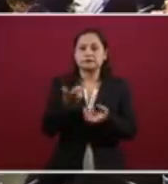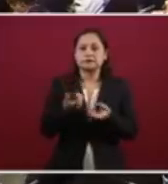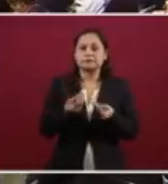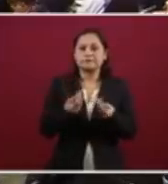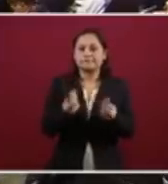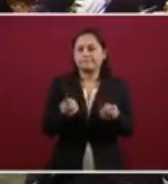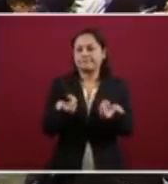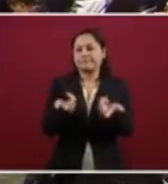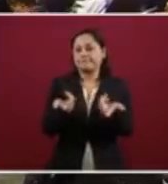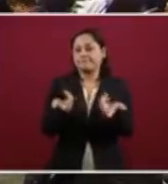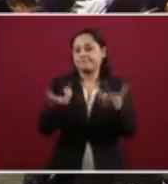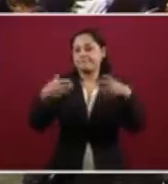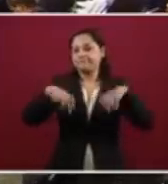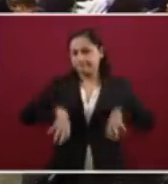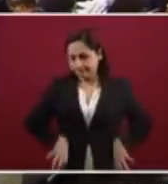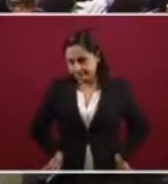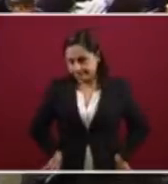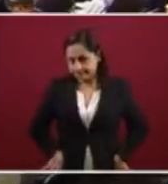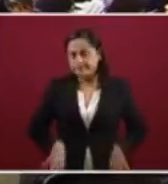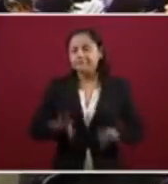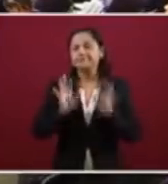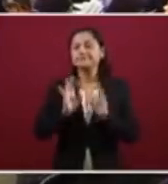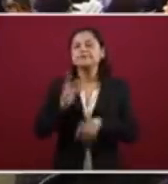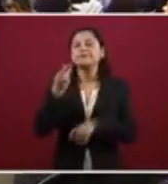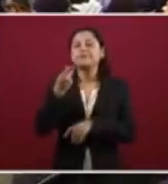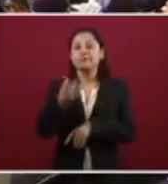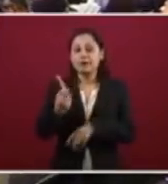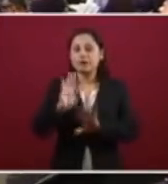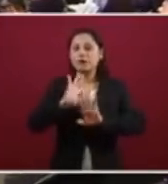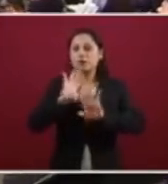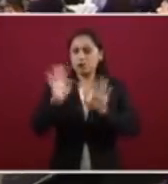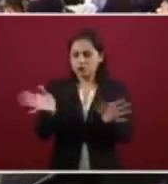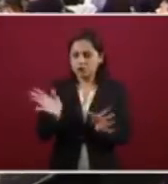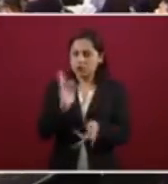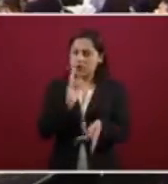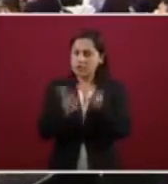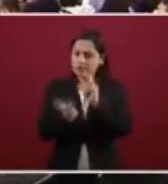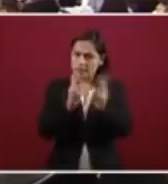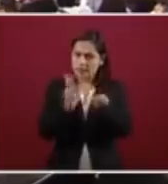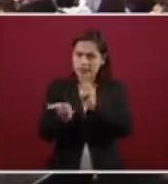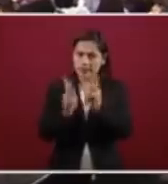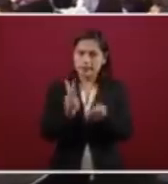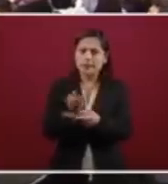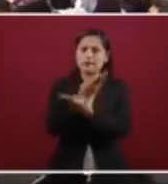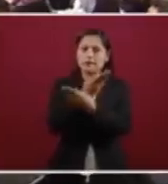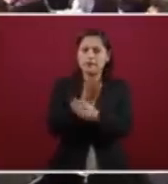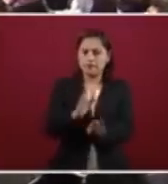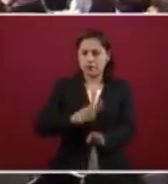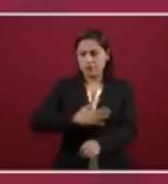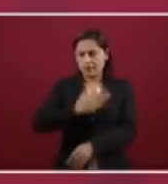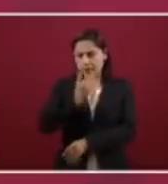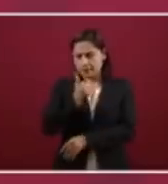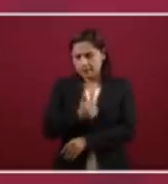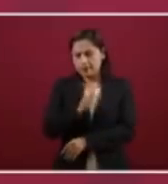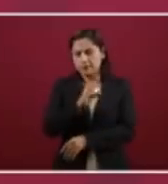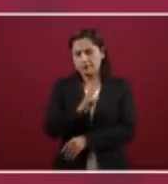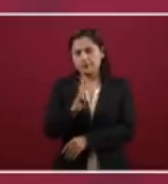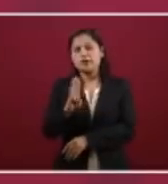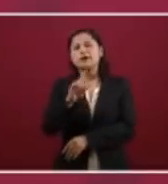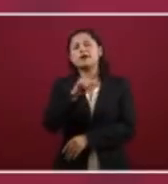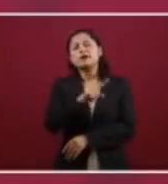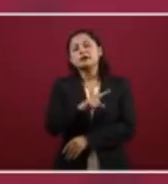hemos visto esto con el director de Banca del Bienestar y esto se va a